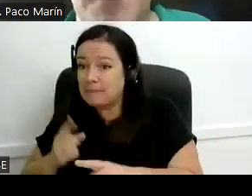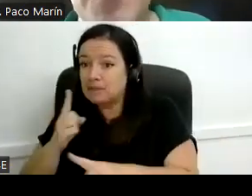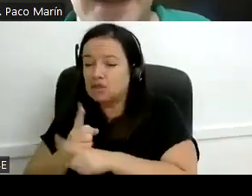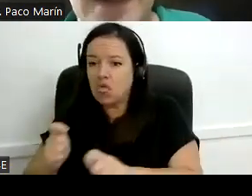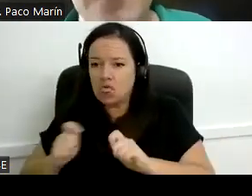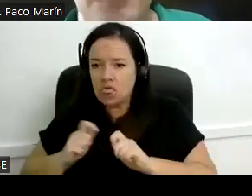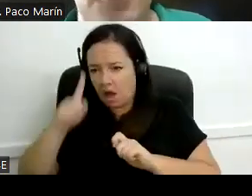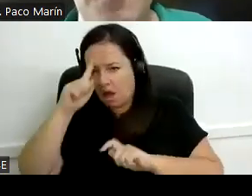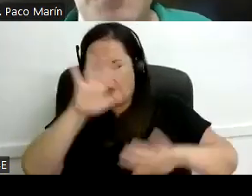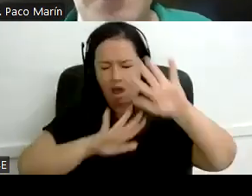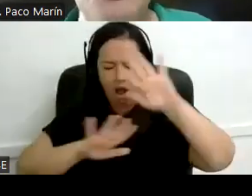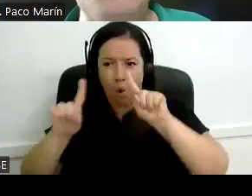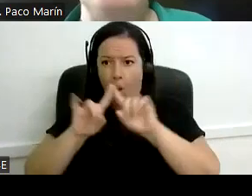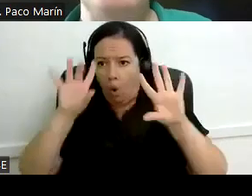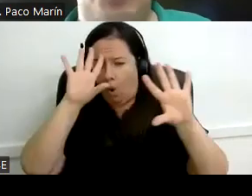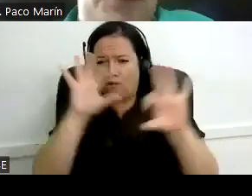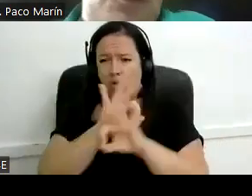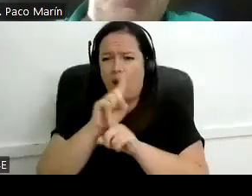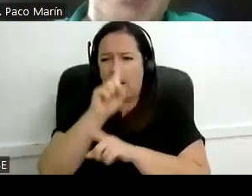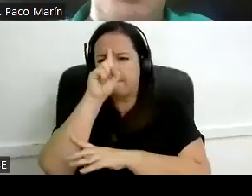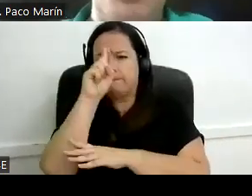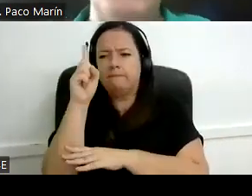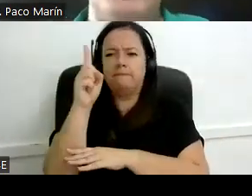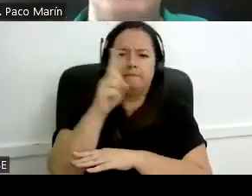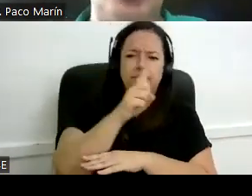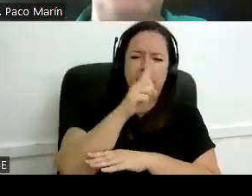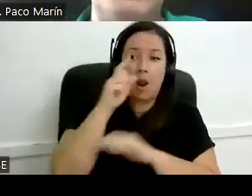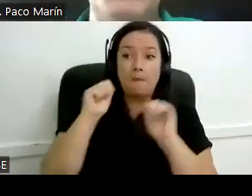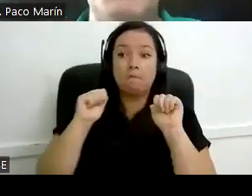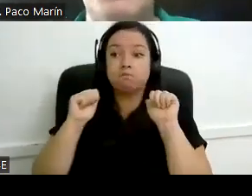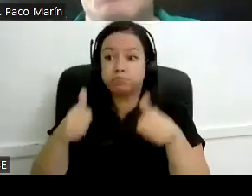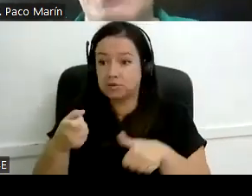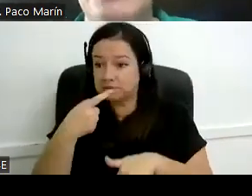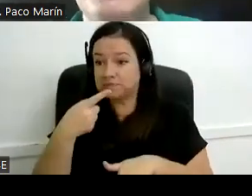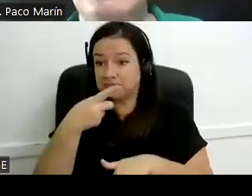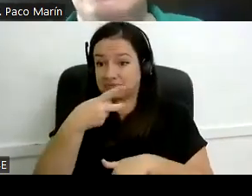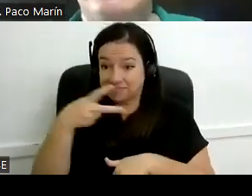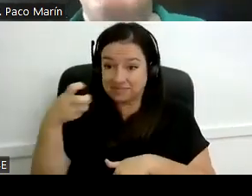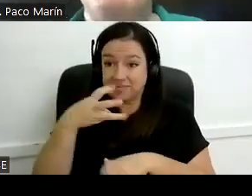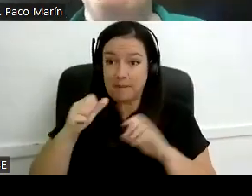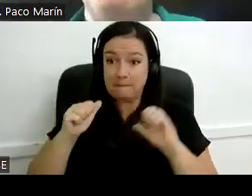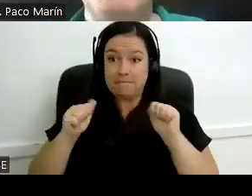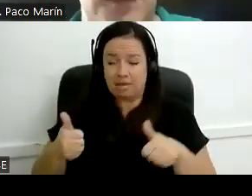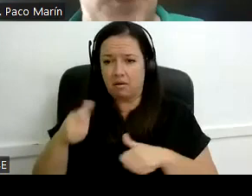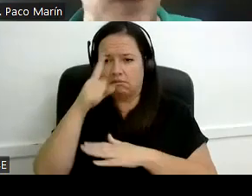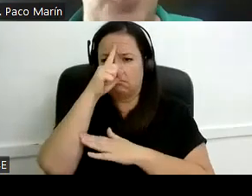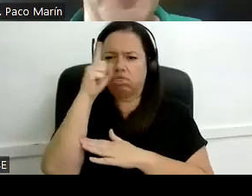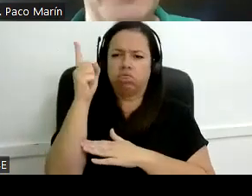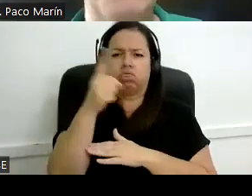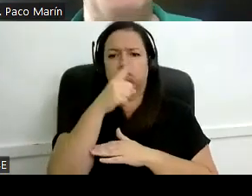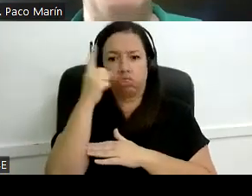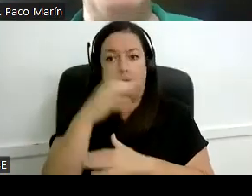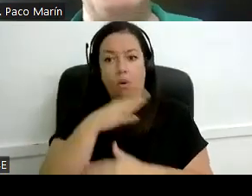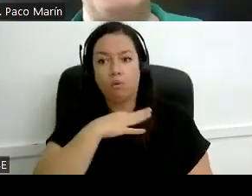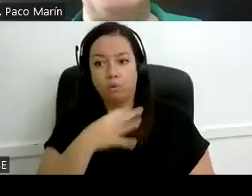ser pasajera, en forma de mareo, sobre todo con las primeras dosis, esas 2-3 primeras semanas, se puede